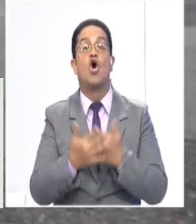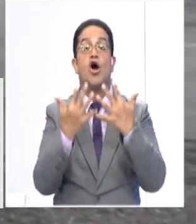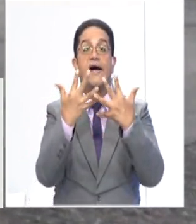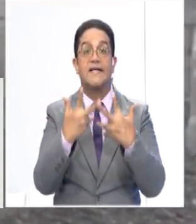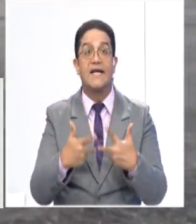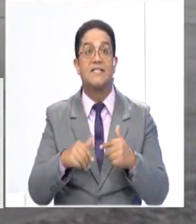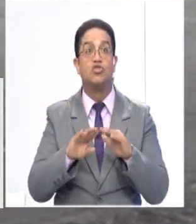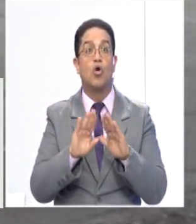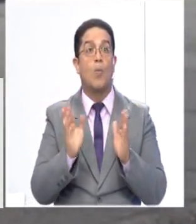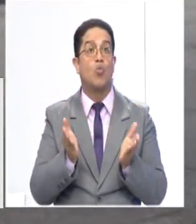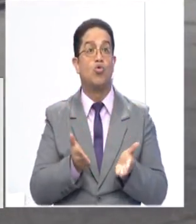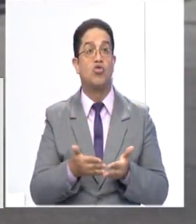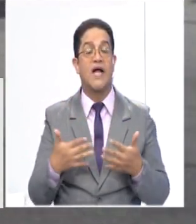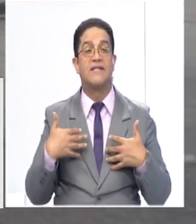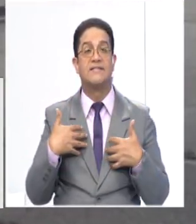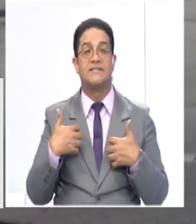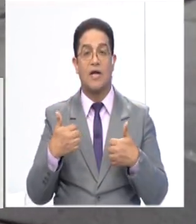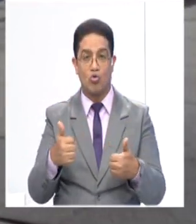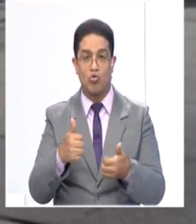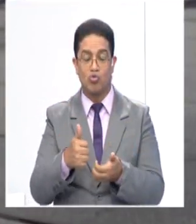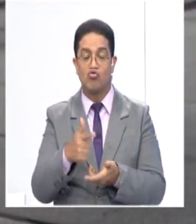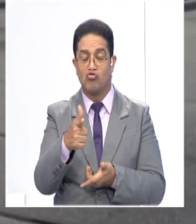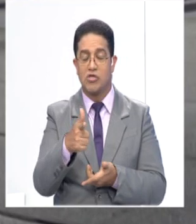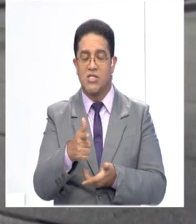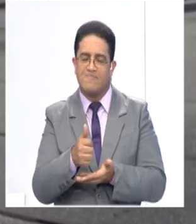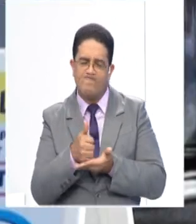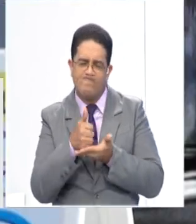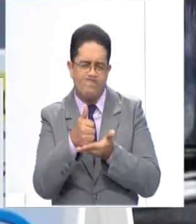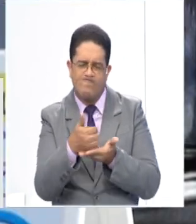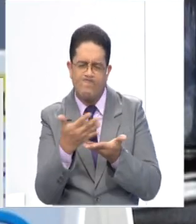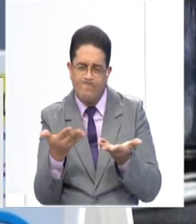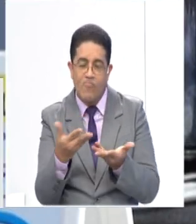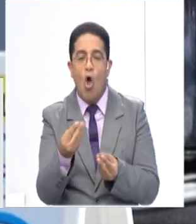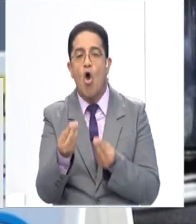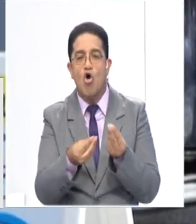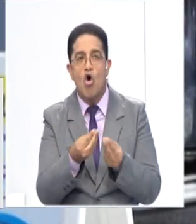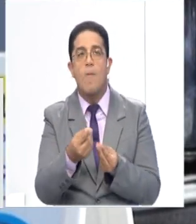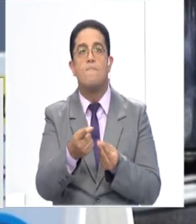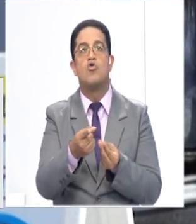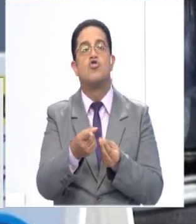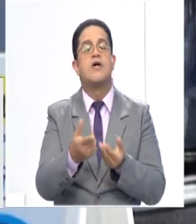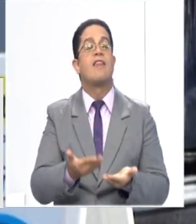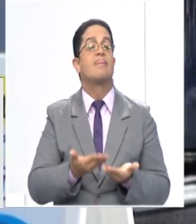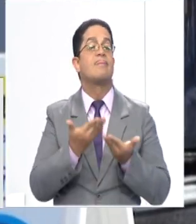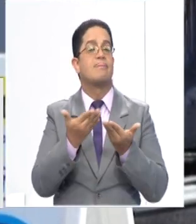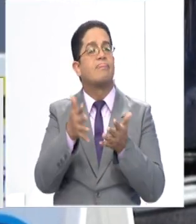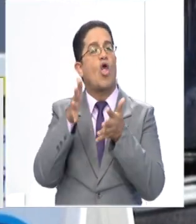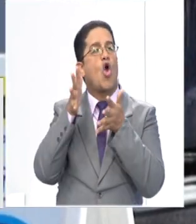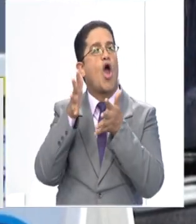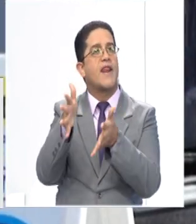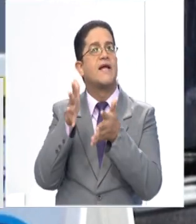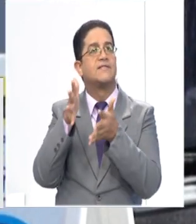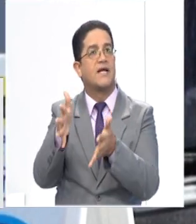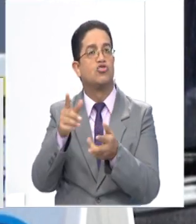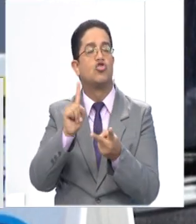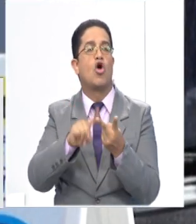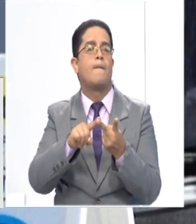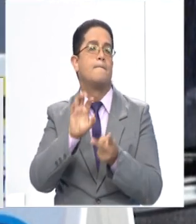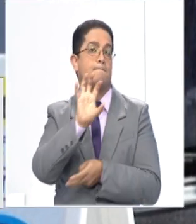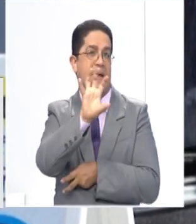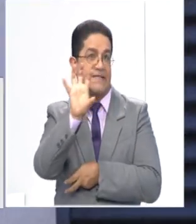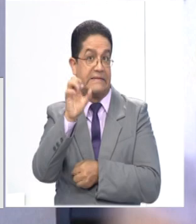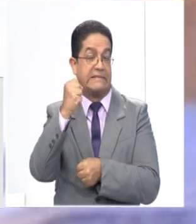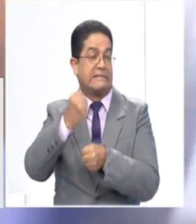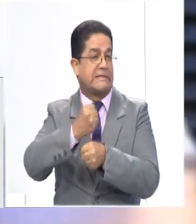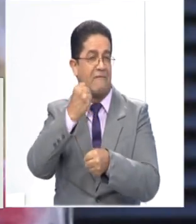un papel crucial en la respuesta global al brote del Mpox, proporcionando orientación a los países y